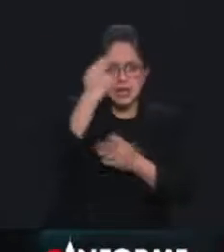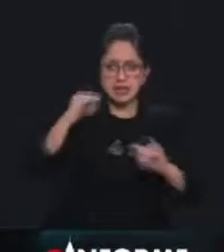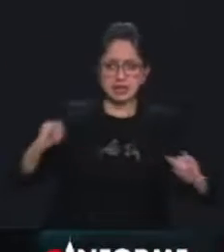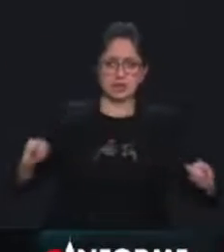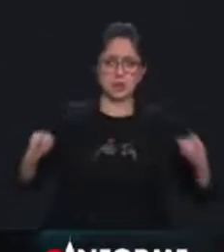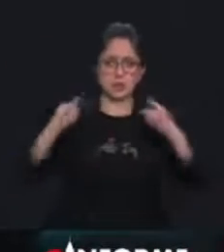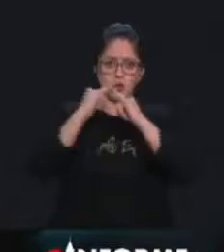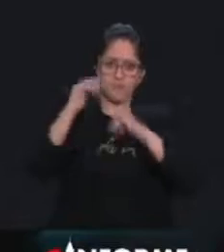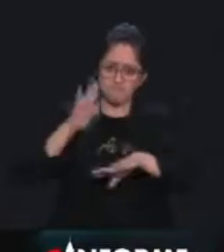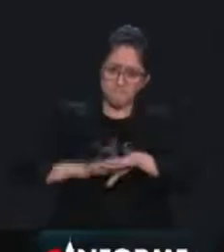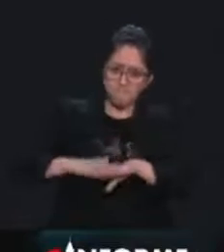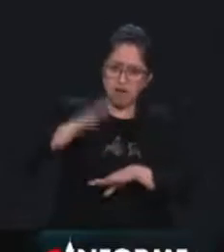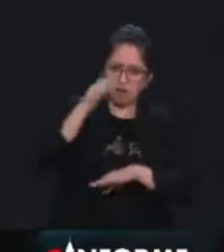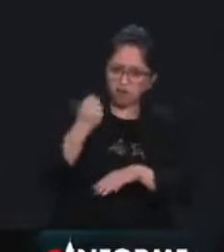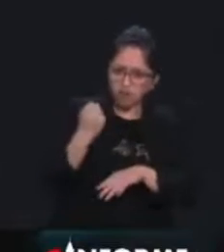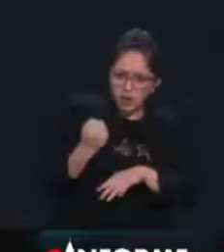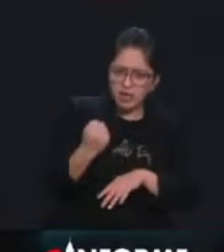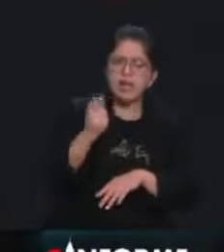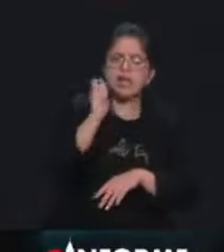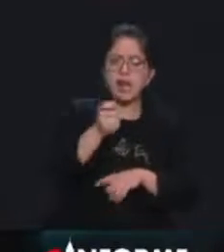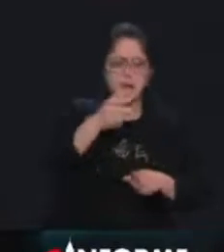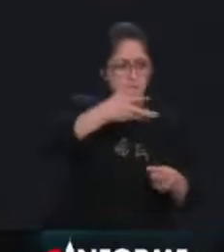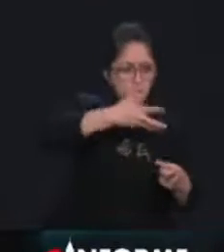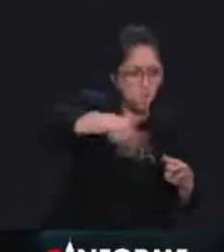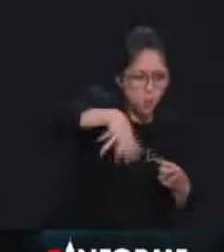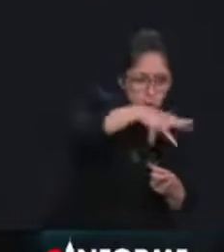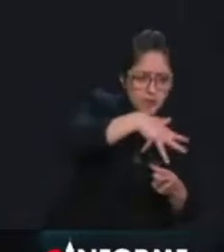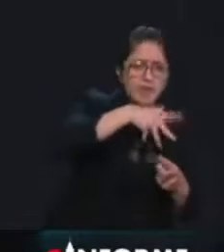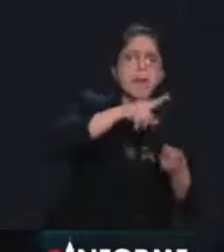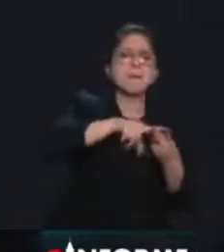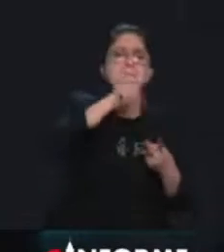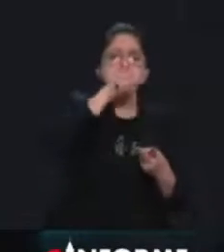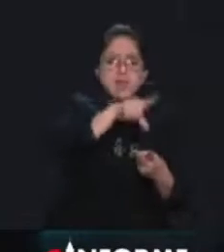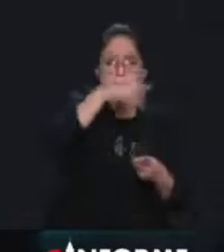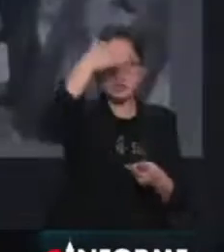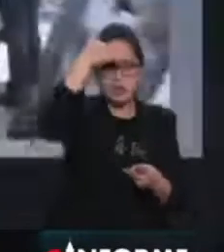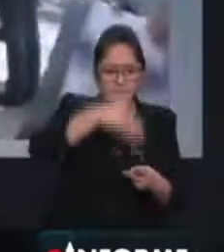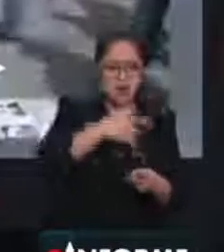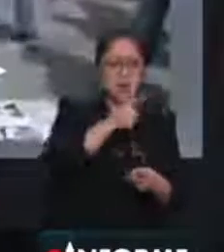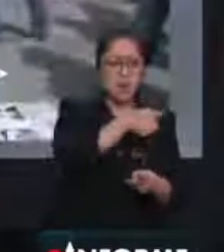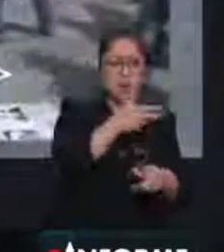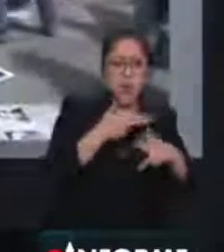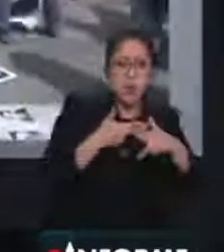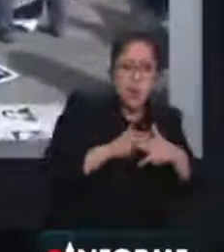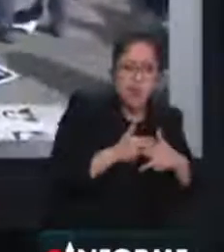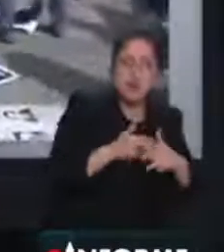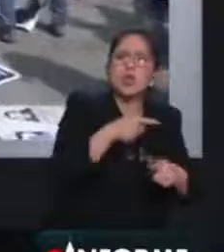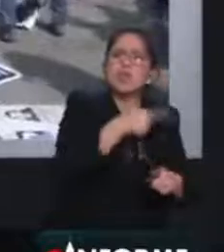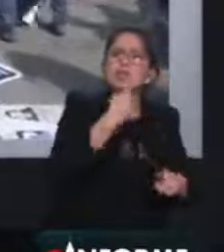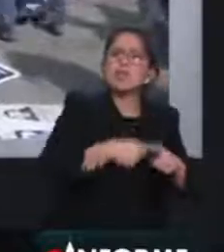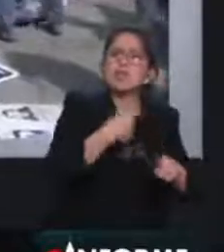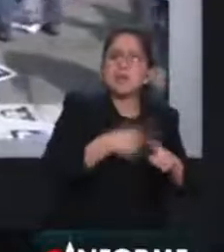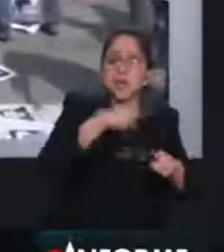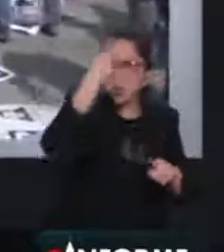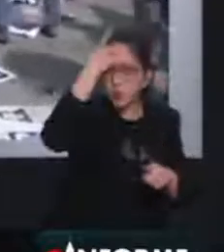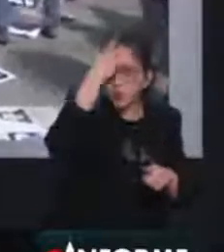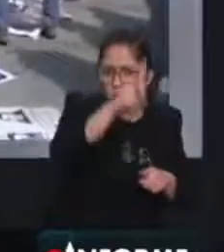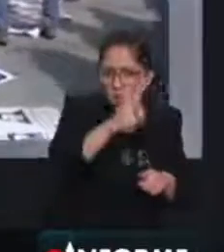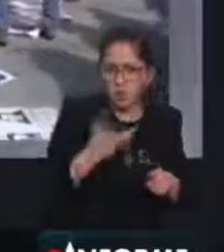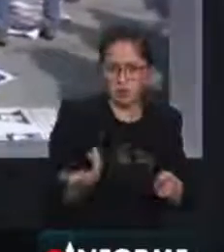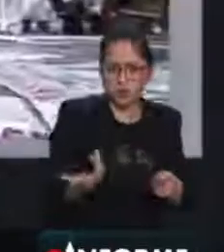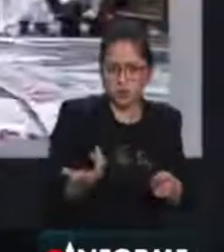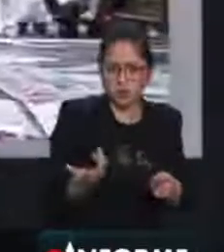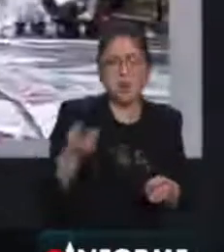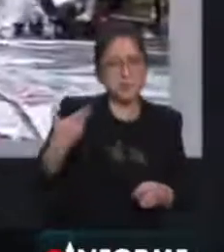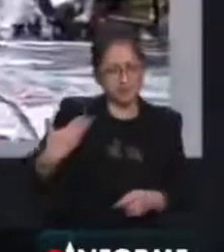no solamente en la búsqueda, sino en la identificación de personas. Ha sido claro y lo hemos dicho